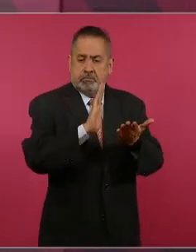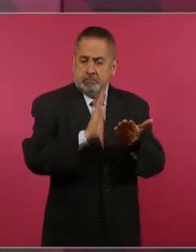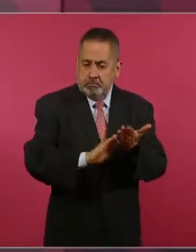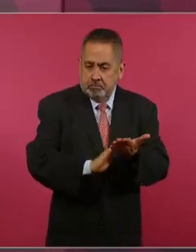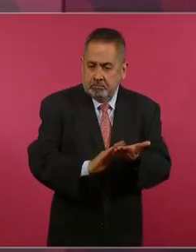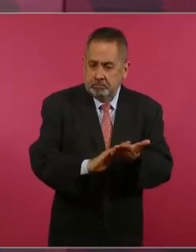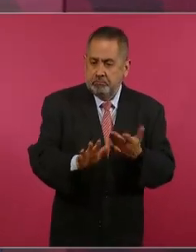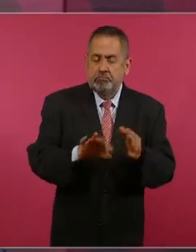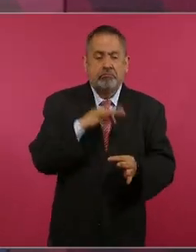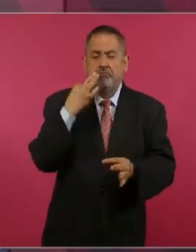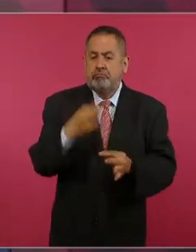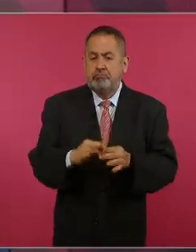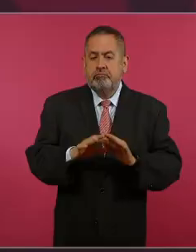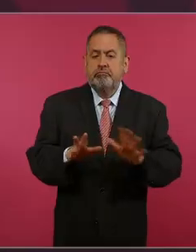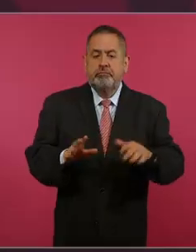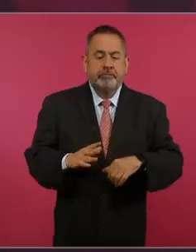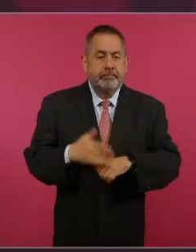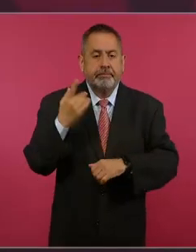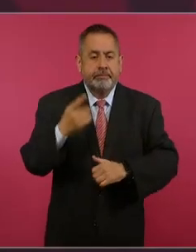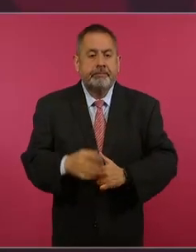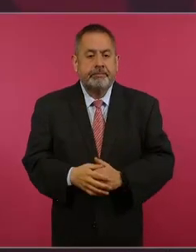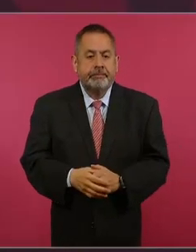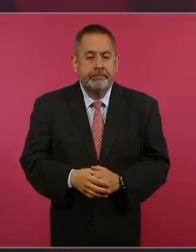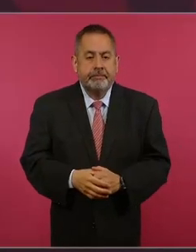Porque resultó